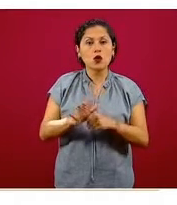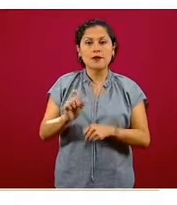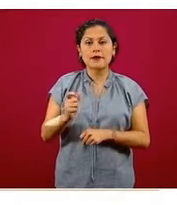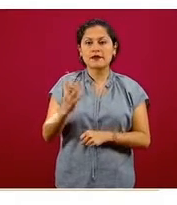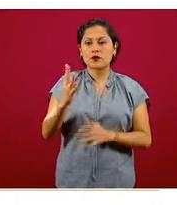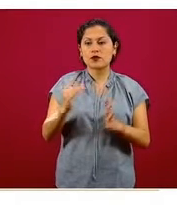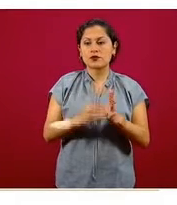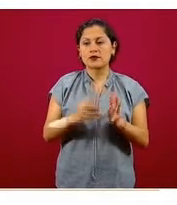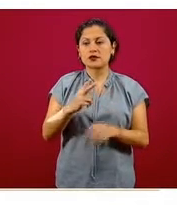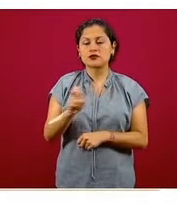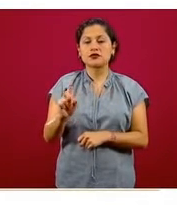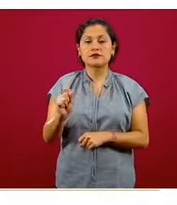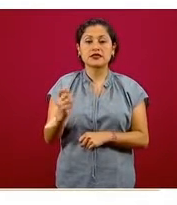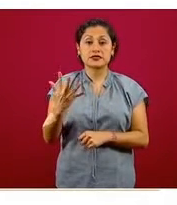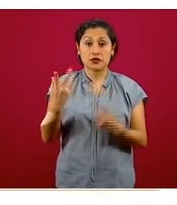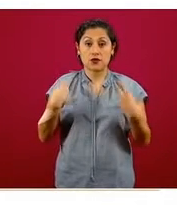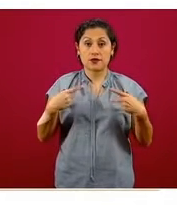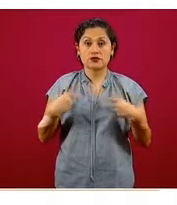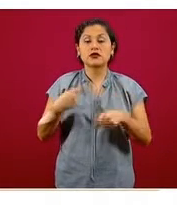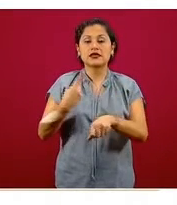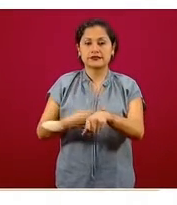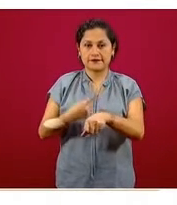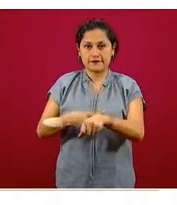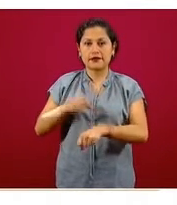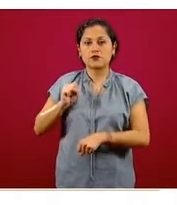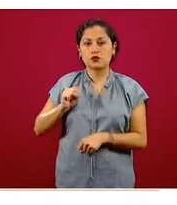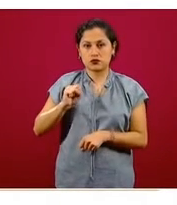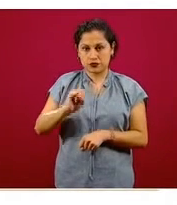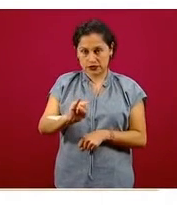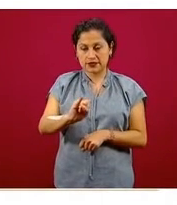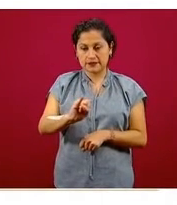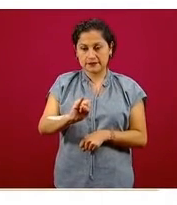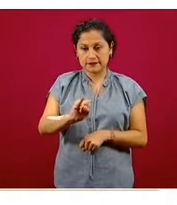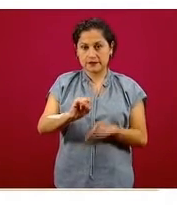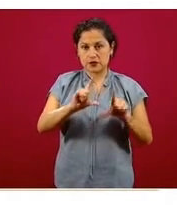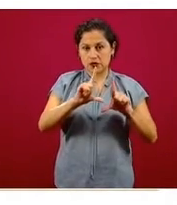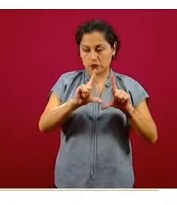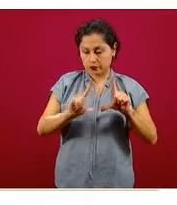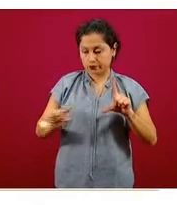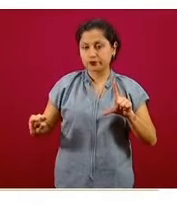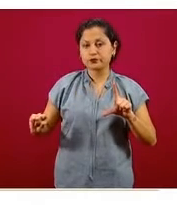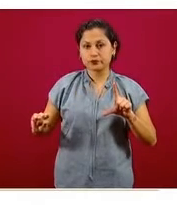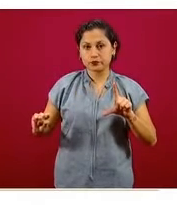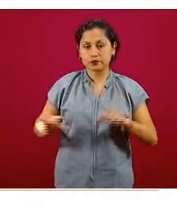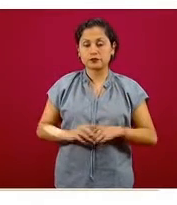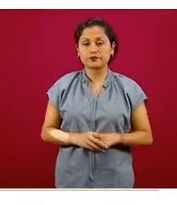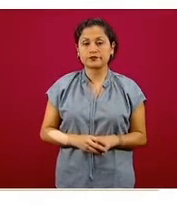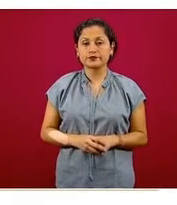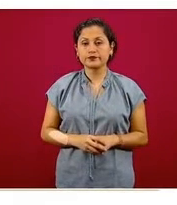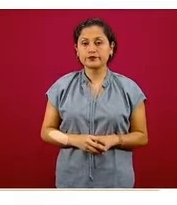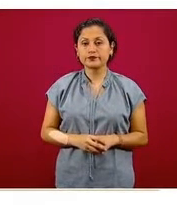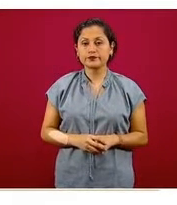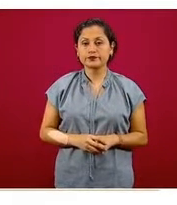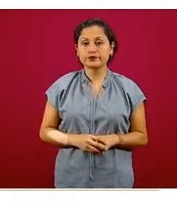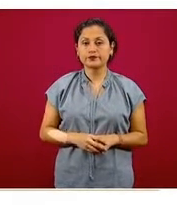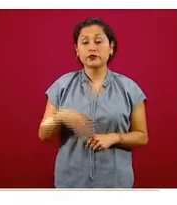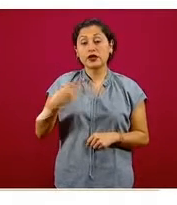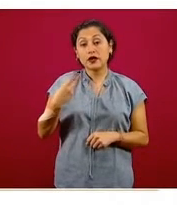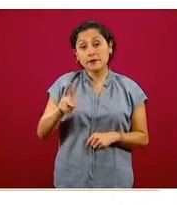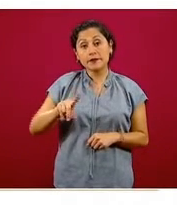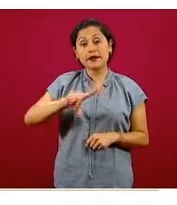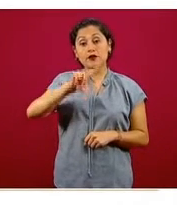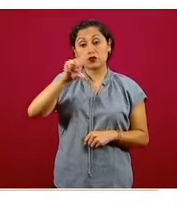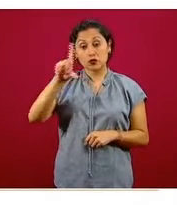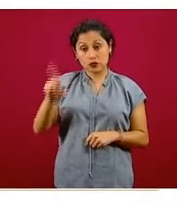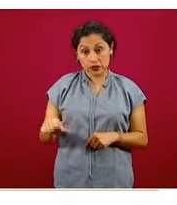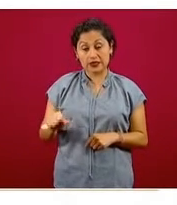24,225 casos activos y en orden descendente. Pero vean ustedes que cuando entonces sumamos o agregamos